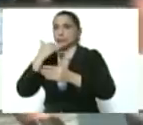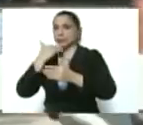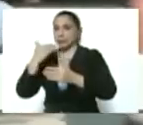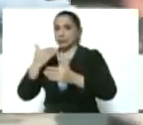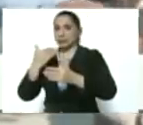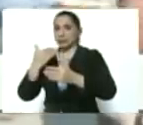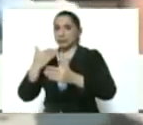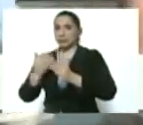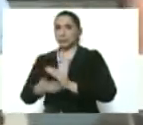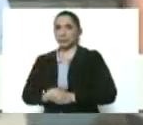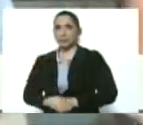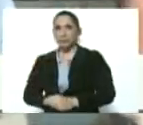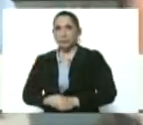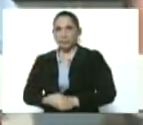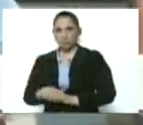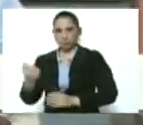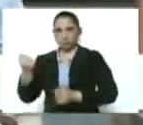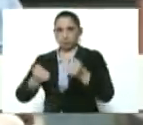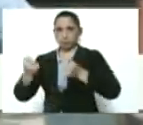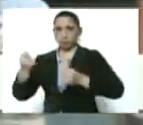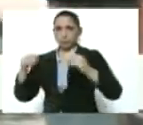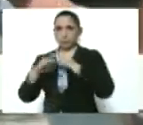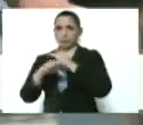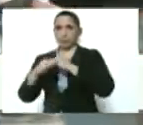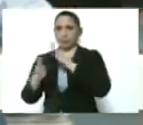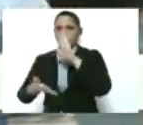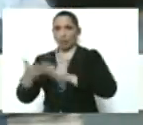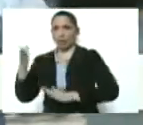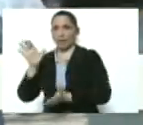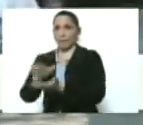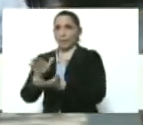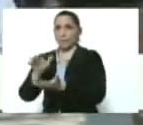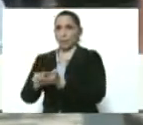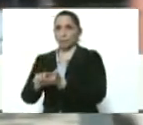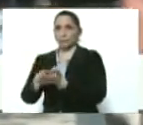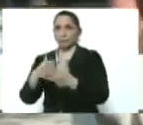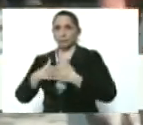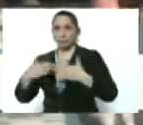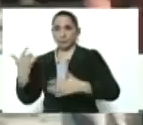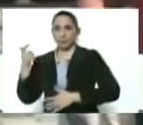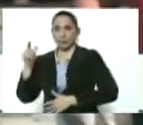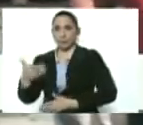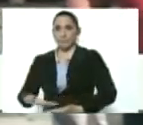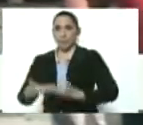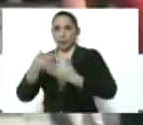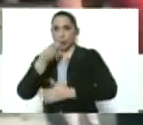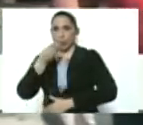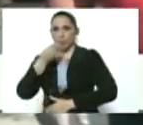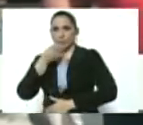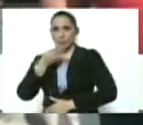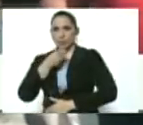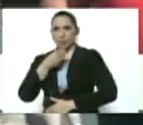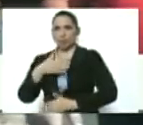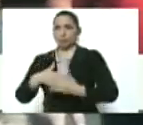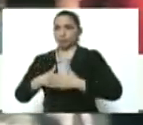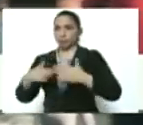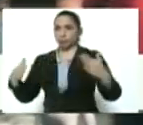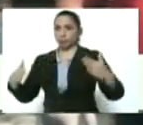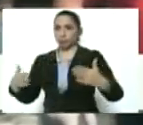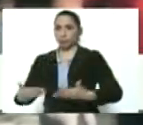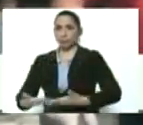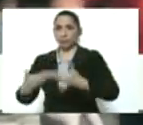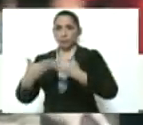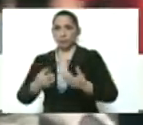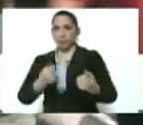recibir los vehículos que van a la isla de margarita garantizando el transporte de carga de alimentos garantizando el transporte de